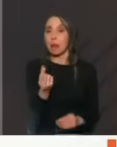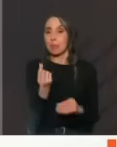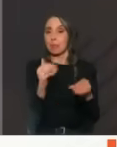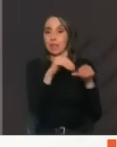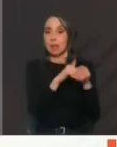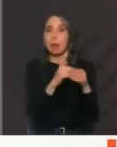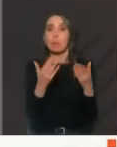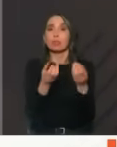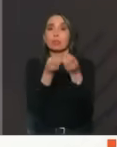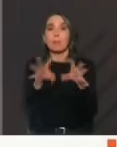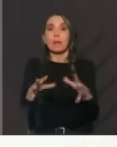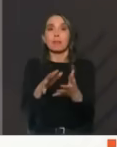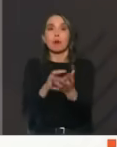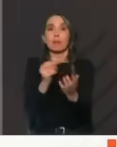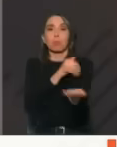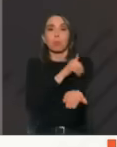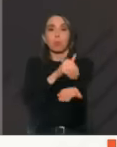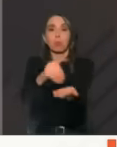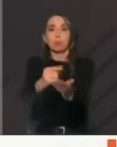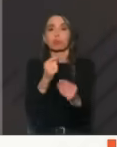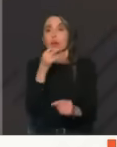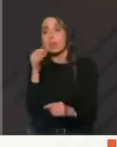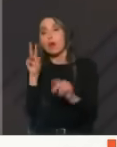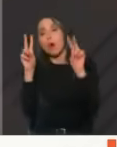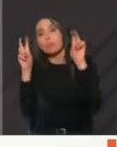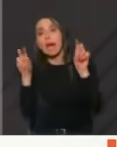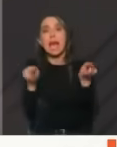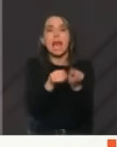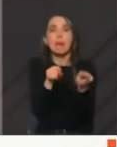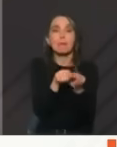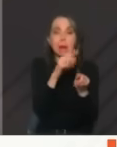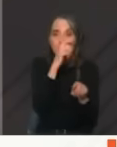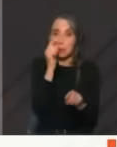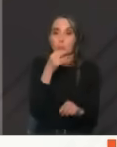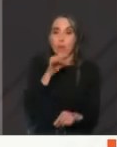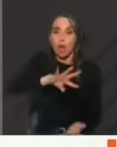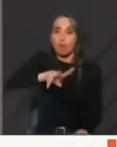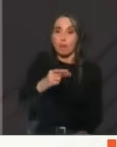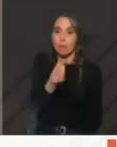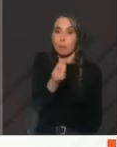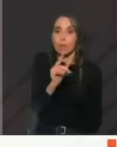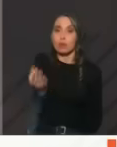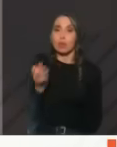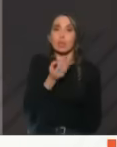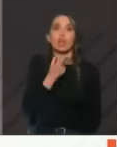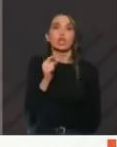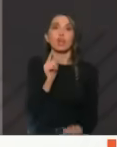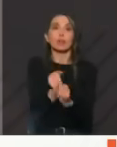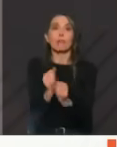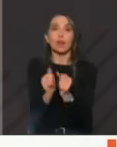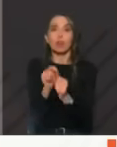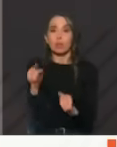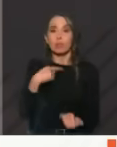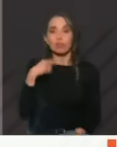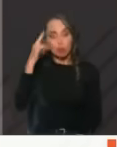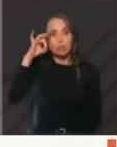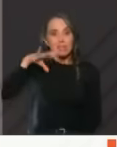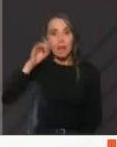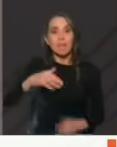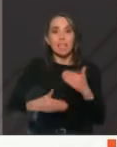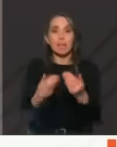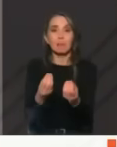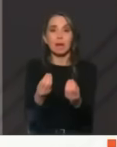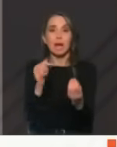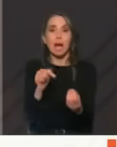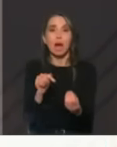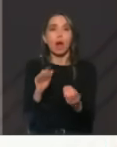eso se perdió tanta plata, hermano. Pero igual no quiero decir así como, oh, se robaron plata, porque van a decir, ¿con quiénes trabajáis, cachai? Obviamente yo no sabía que esto iba a pasar. Y ahora solo